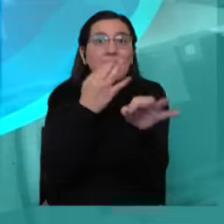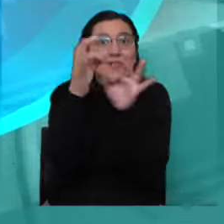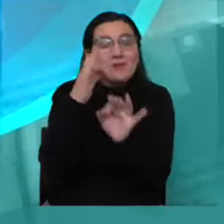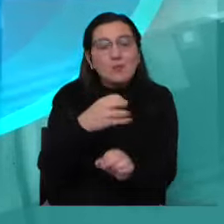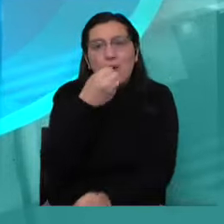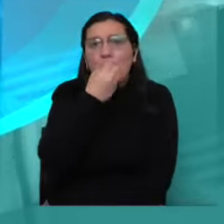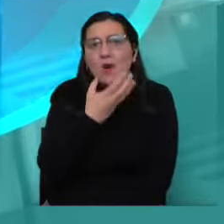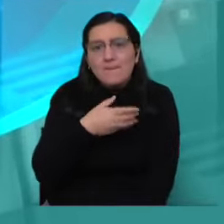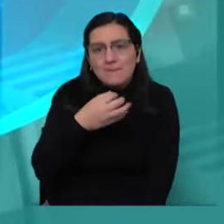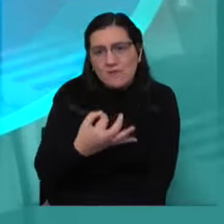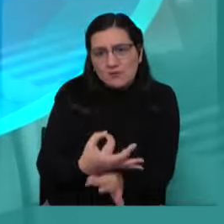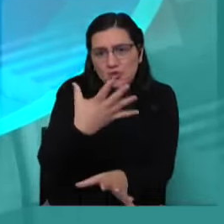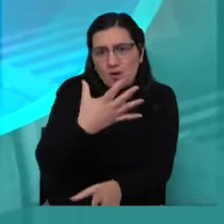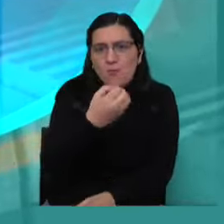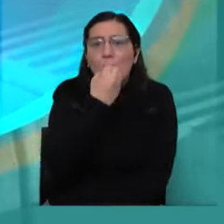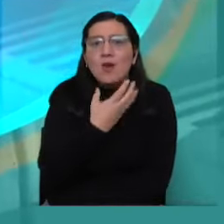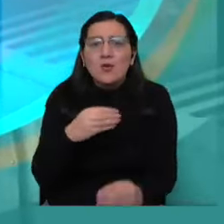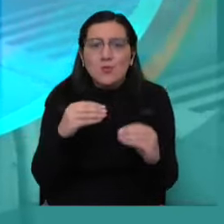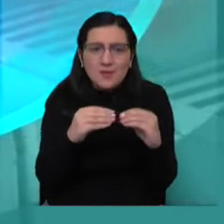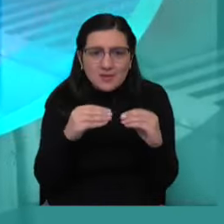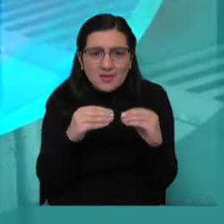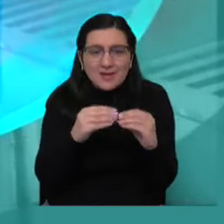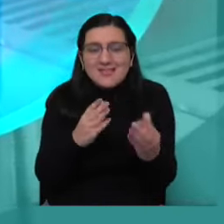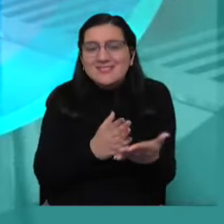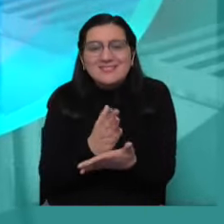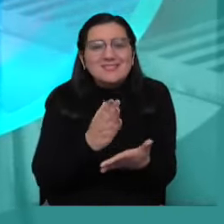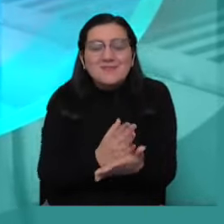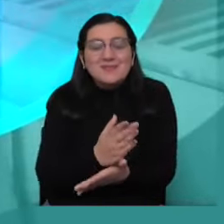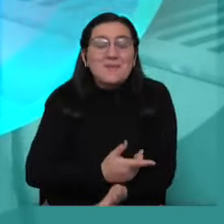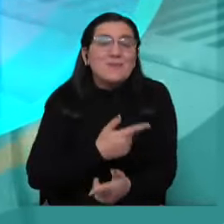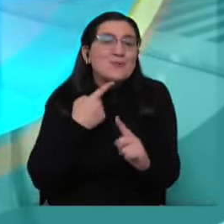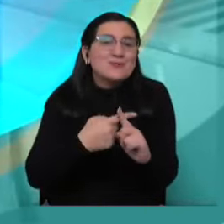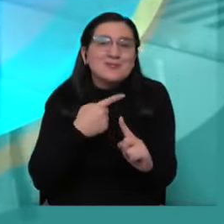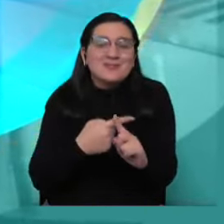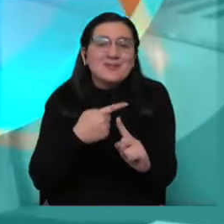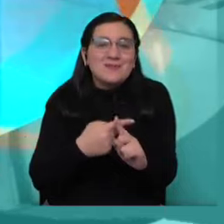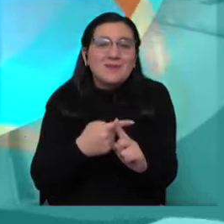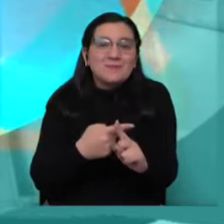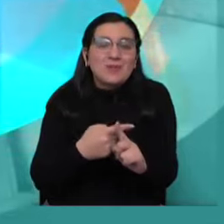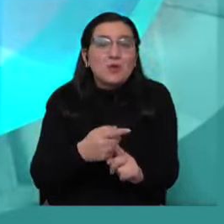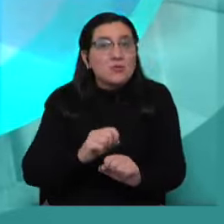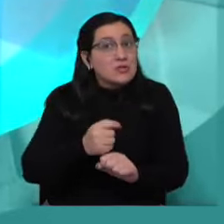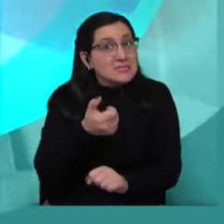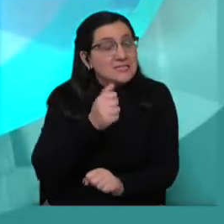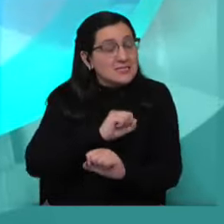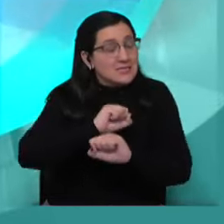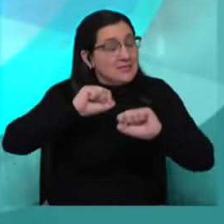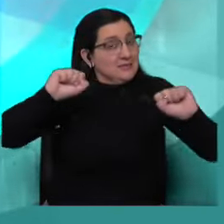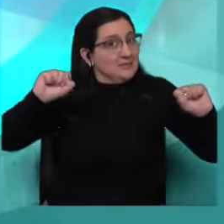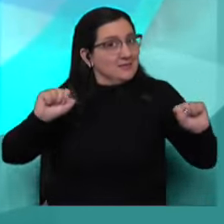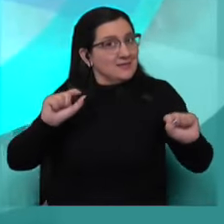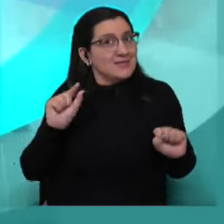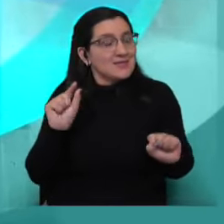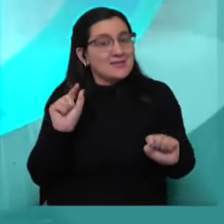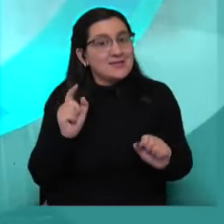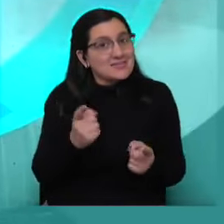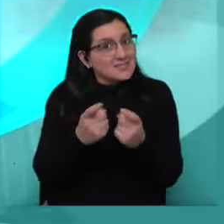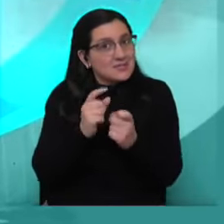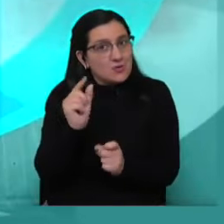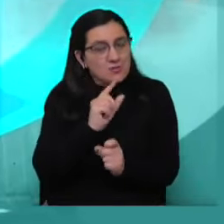una gran profesional muy buena compañera y que siempre está de buen humor Aunque Cuando recién se despierta necesita un rato en